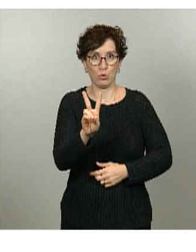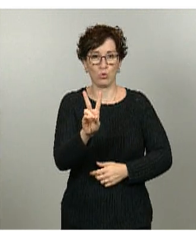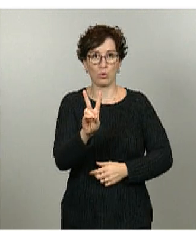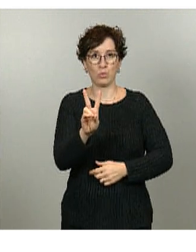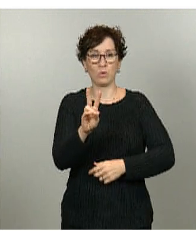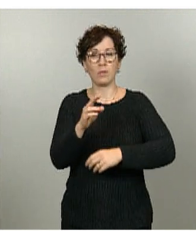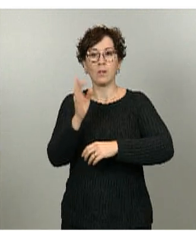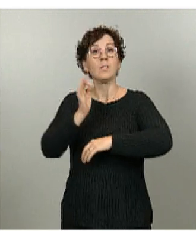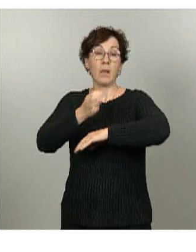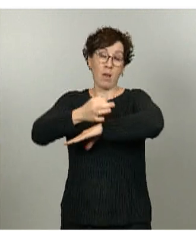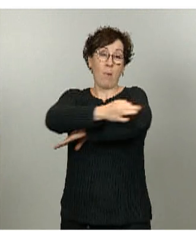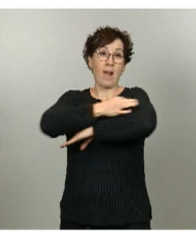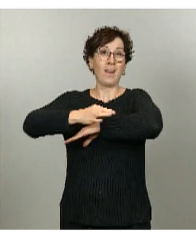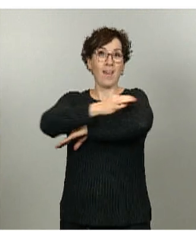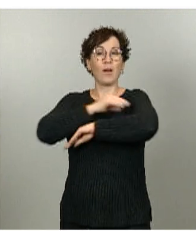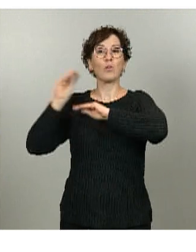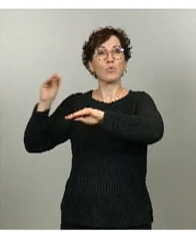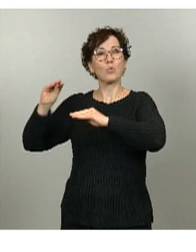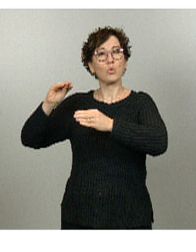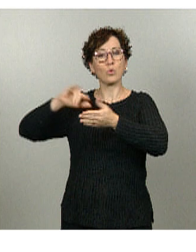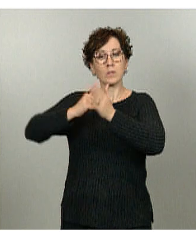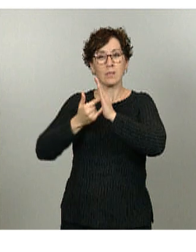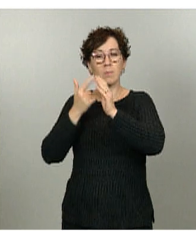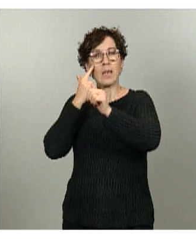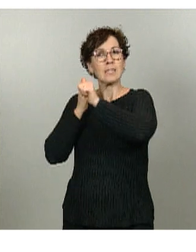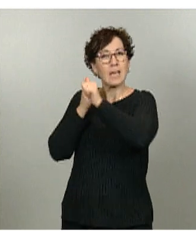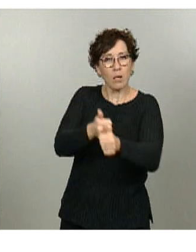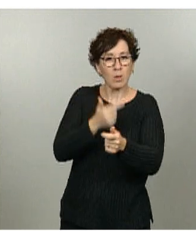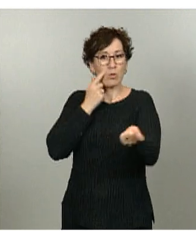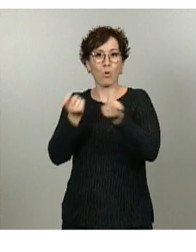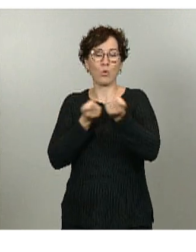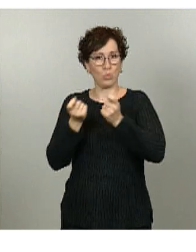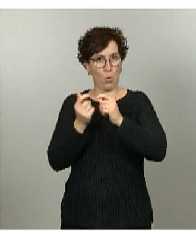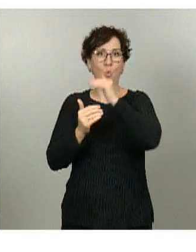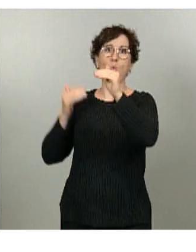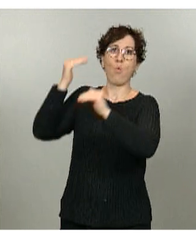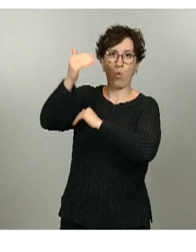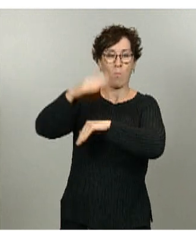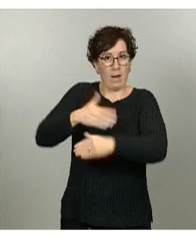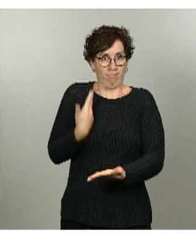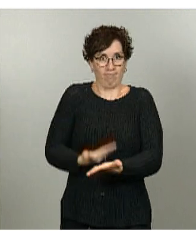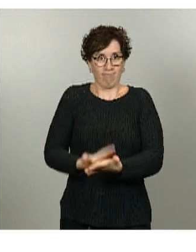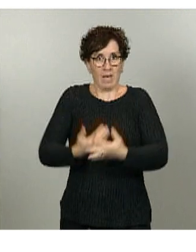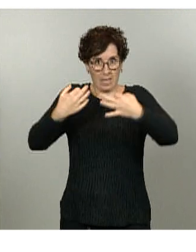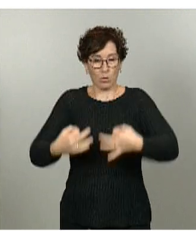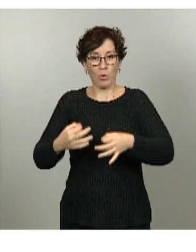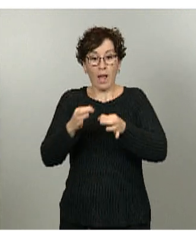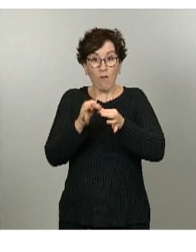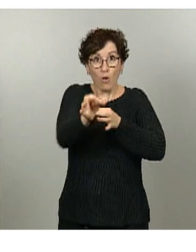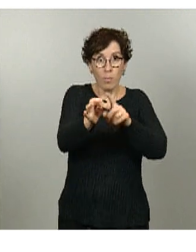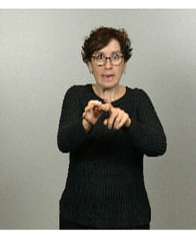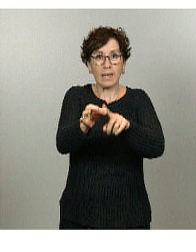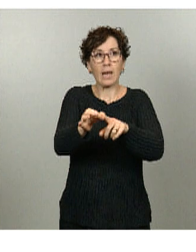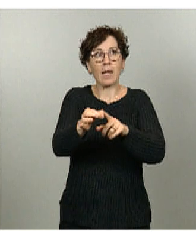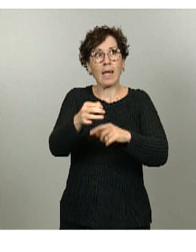establecido mecanismos de seguimiento y control de gran nivel para garantizar que la isla de Formentera no se expone a riesgos más